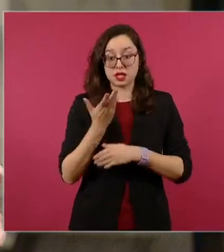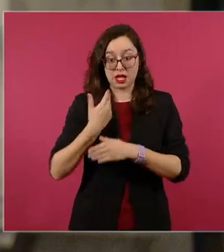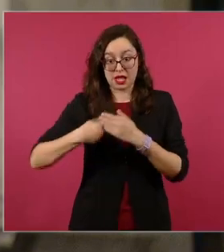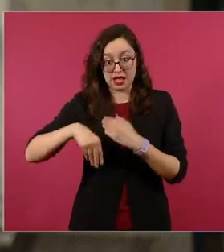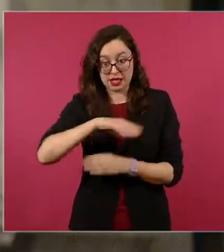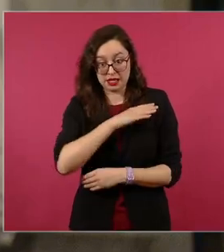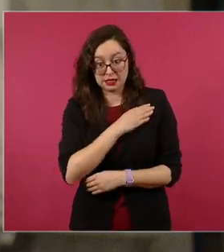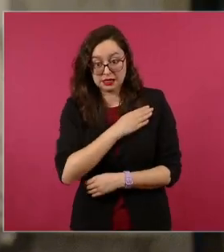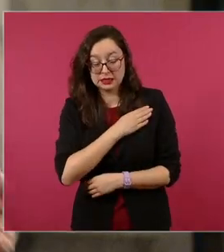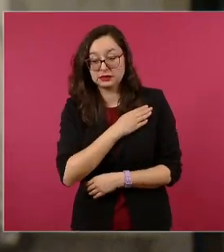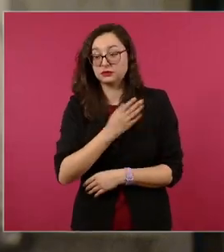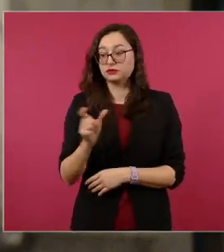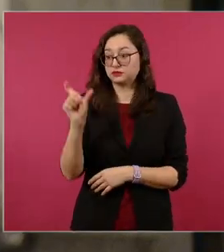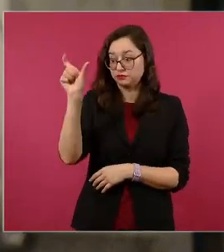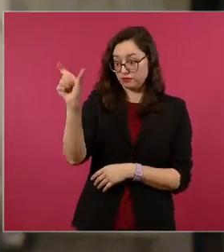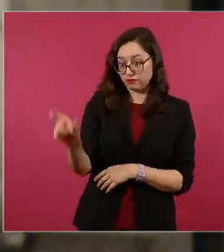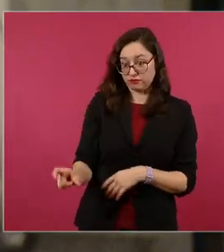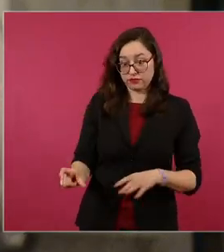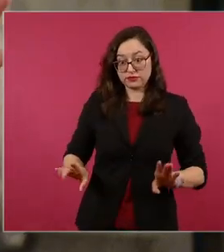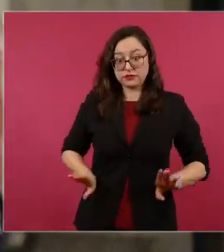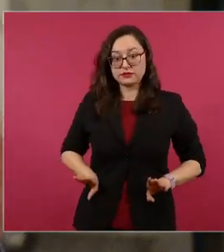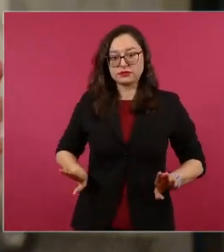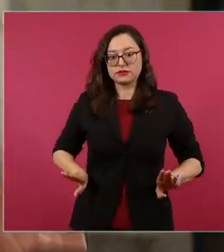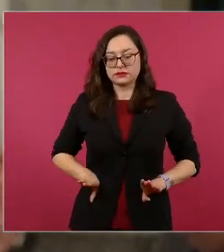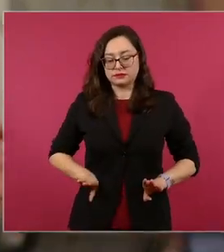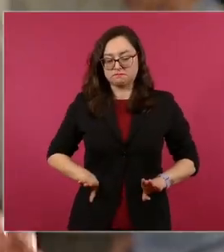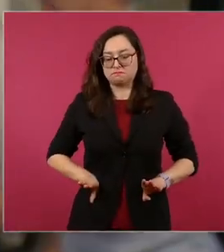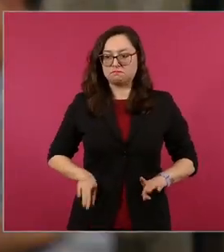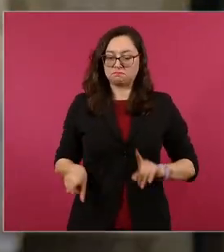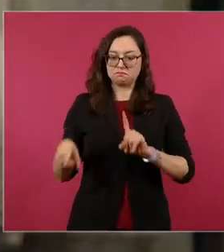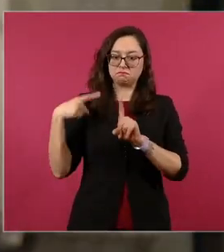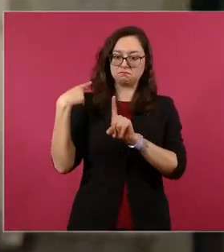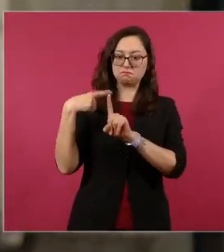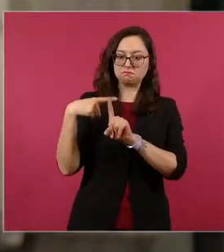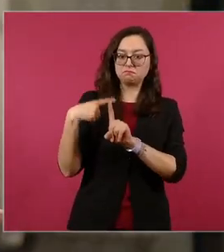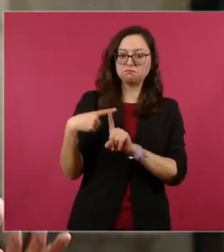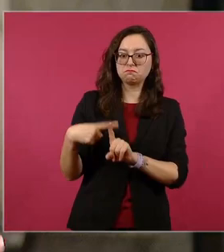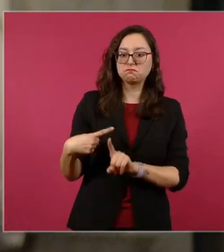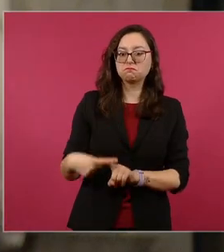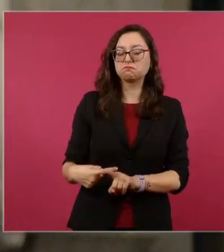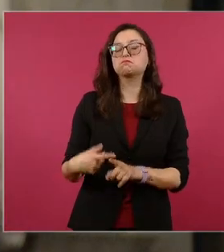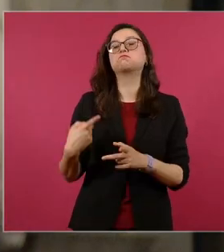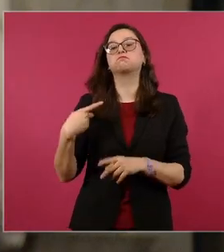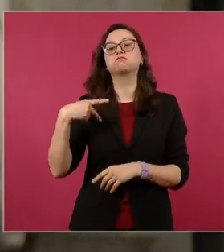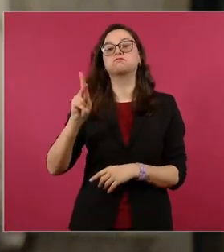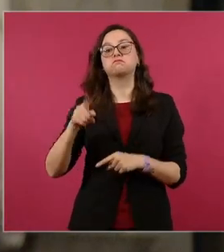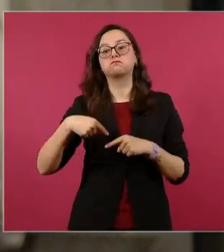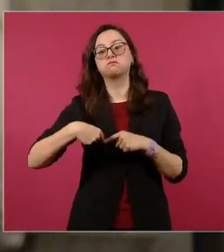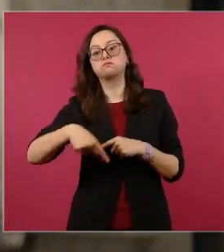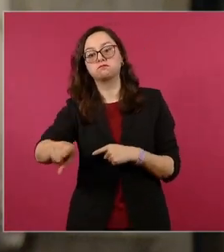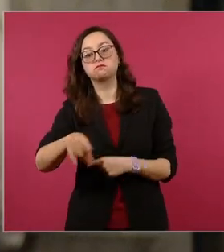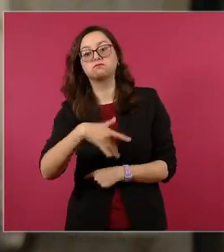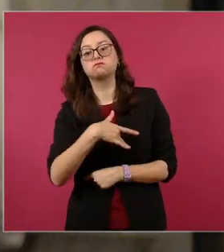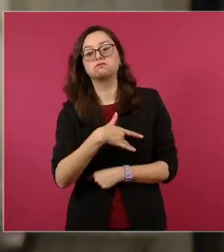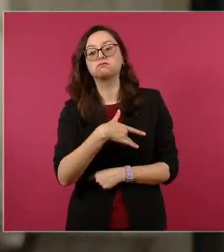¿cómo considera que sería este nuevo gobierno? Estas variables de la virtual presidenta electa, como usted la